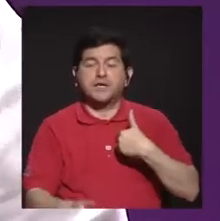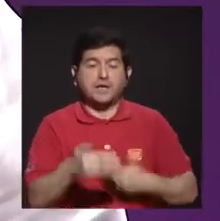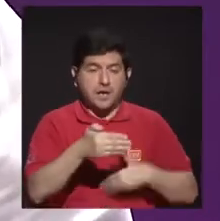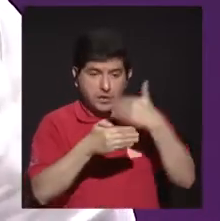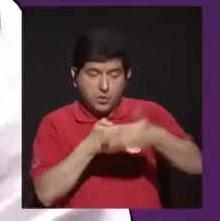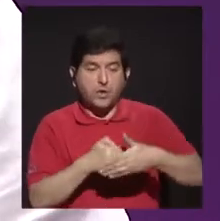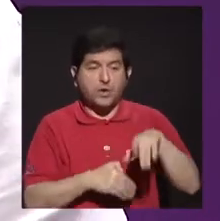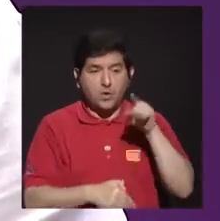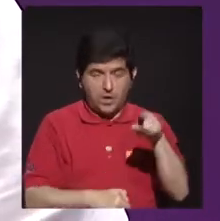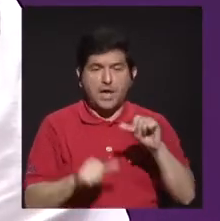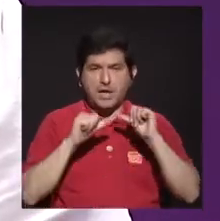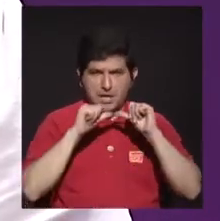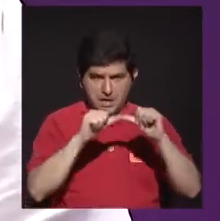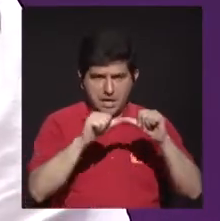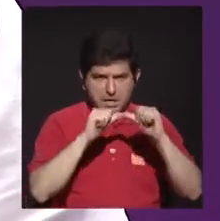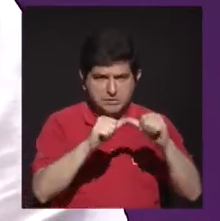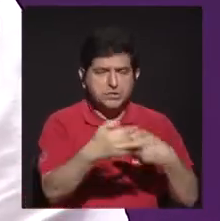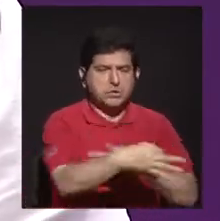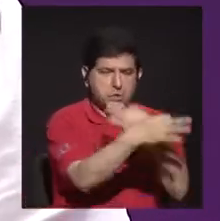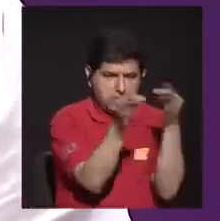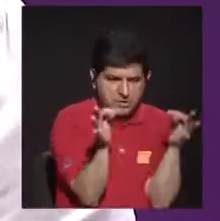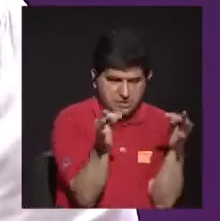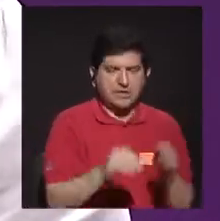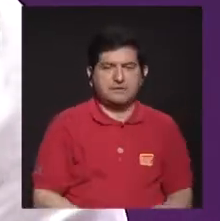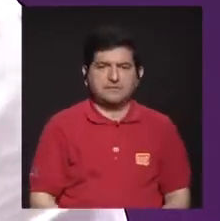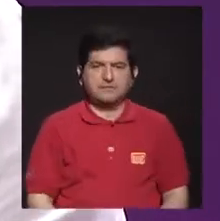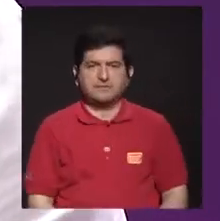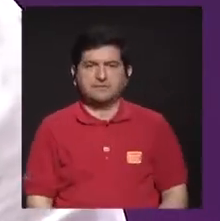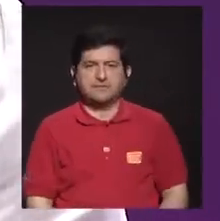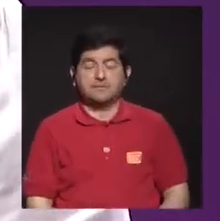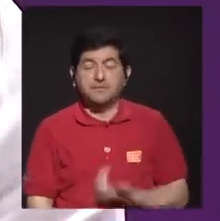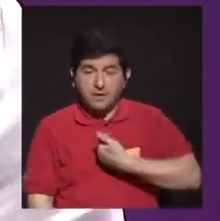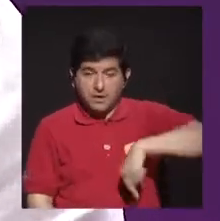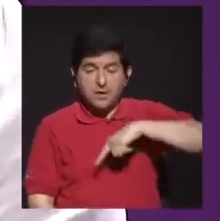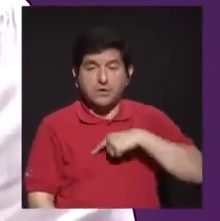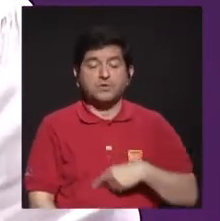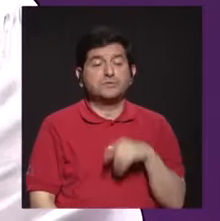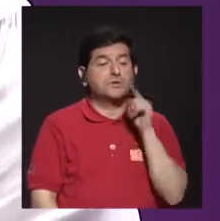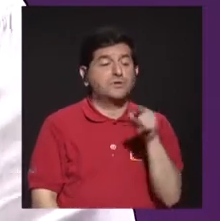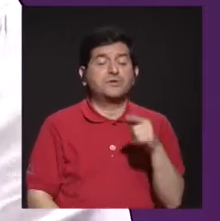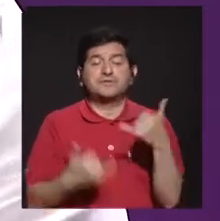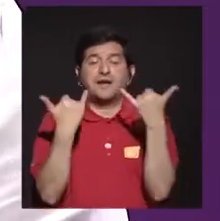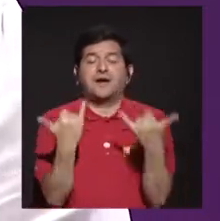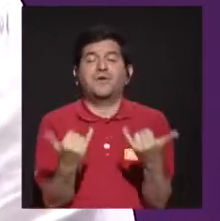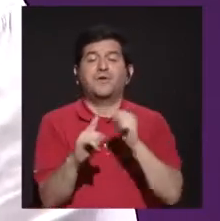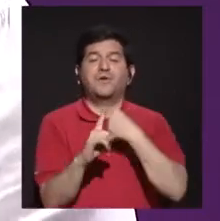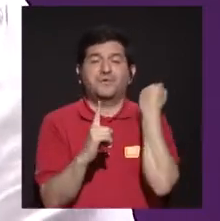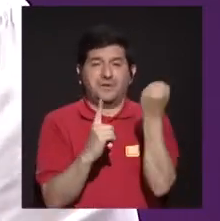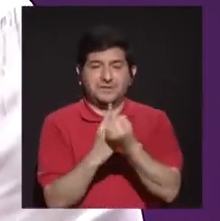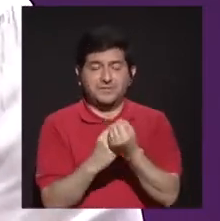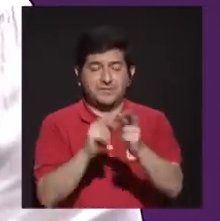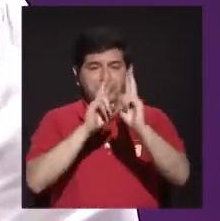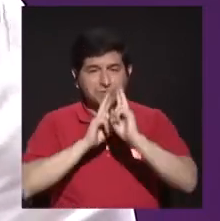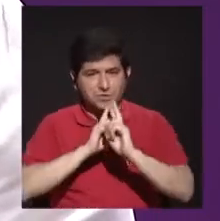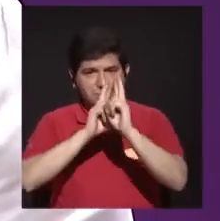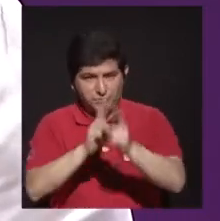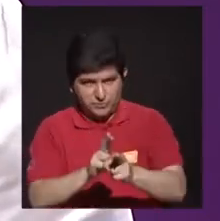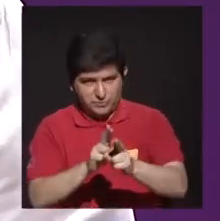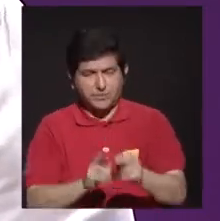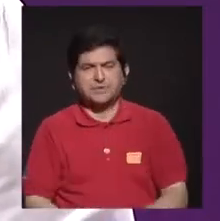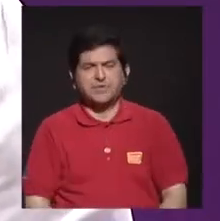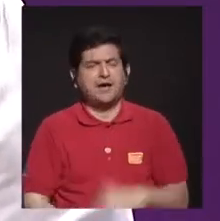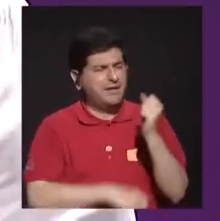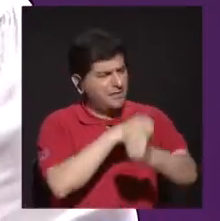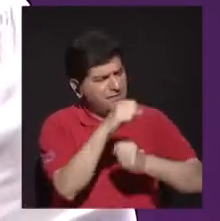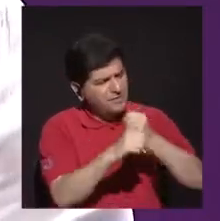Sadie continuó con el taller y hemos llegado a esto, ¿verdad? En un resultado donde por